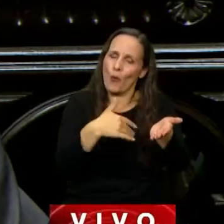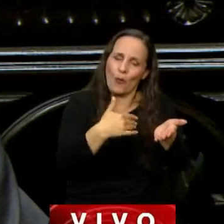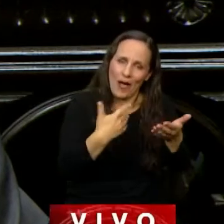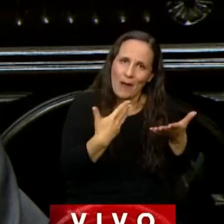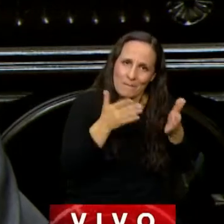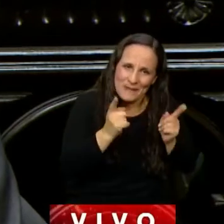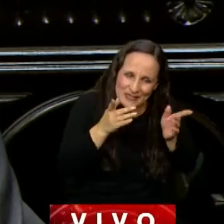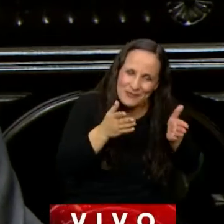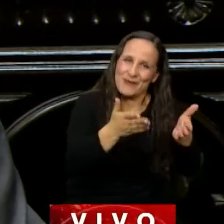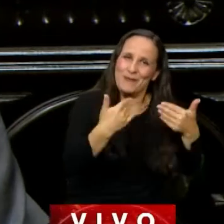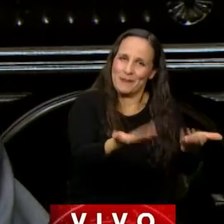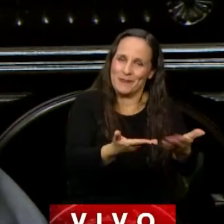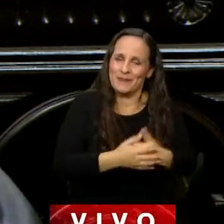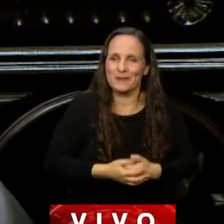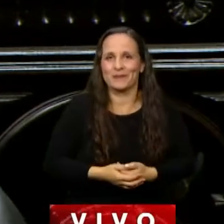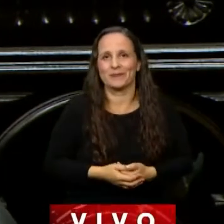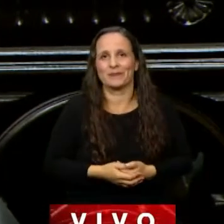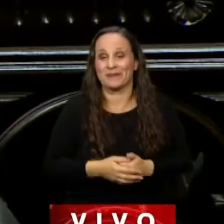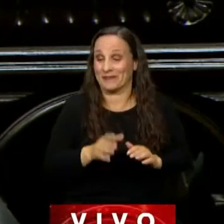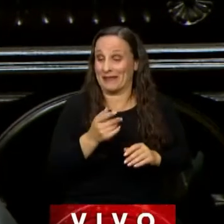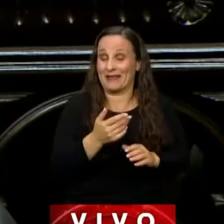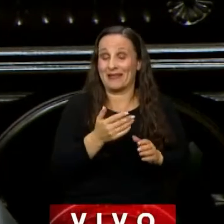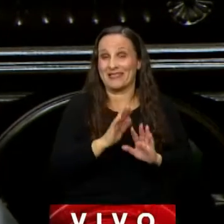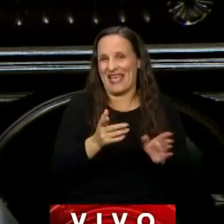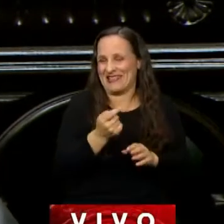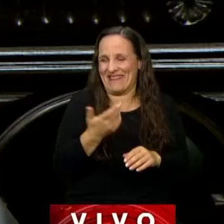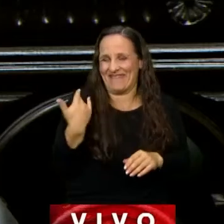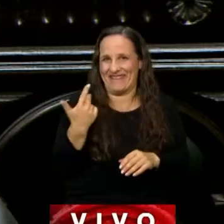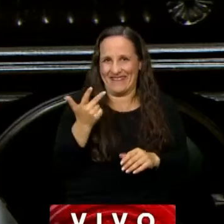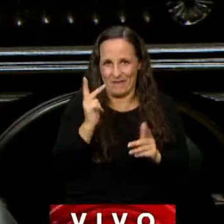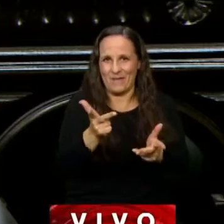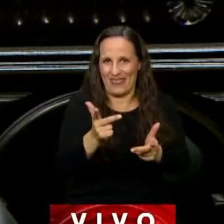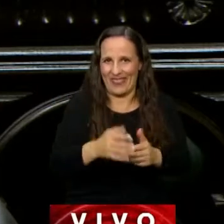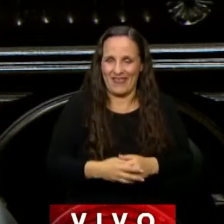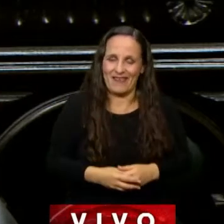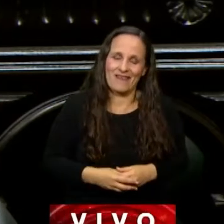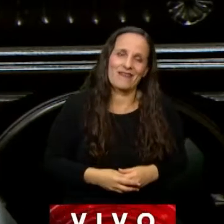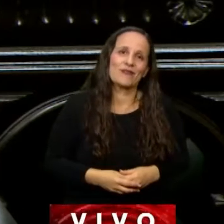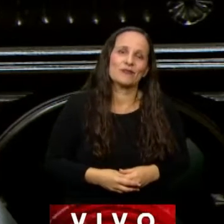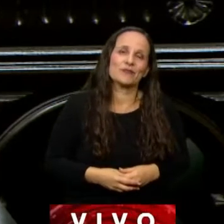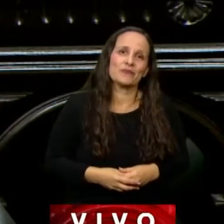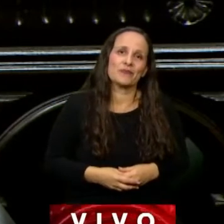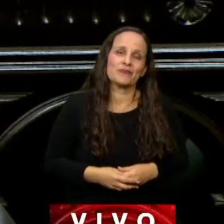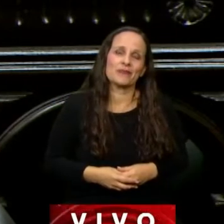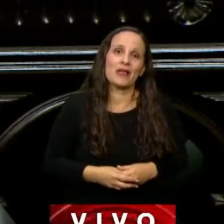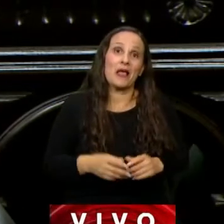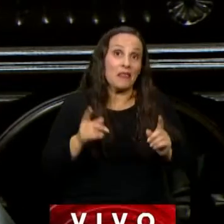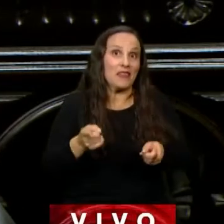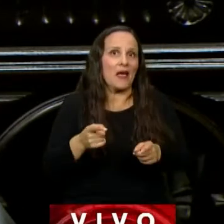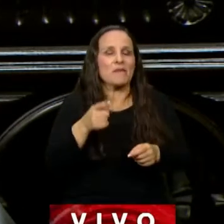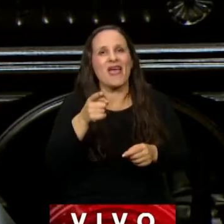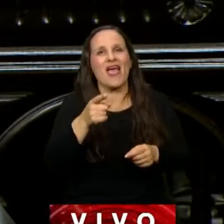dirección. Ya comenté hace un ratito que incluso los organismos